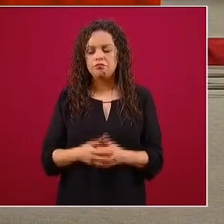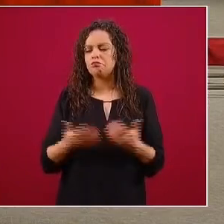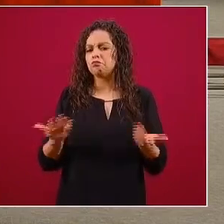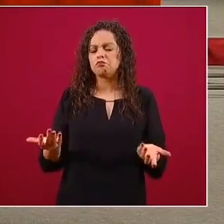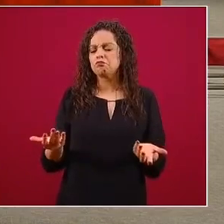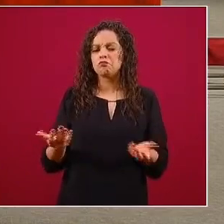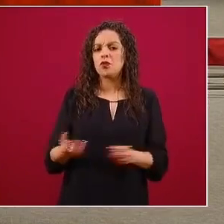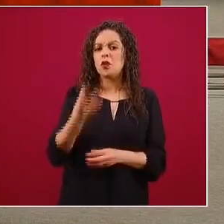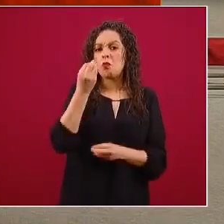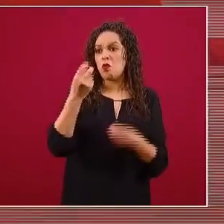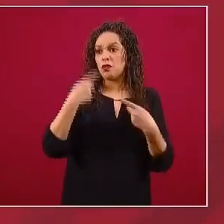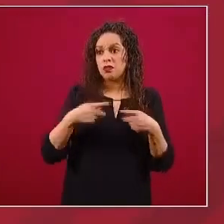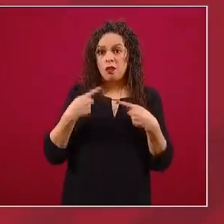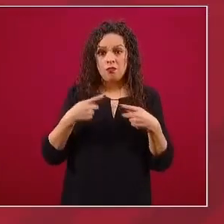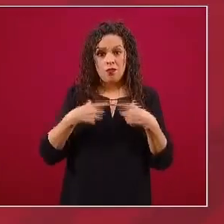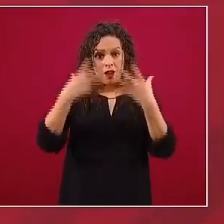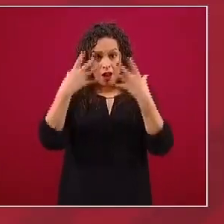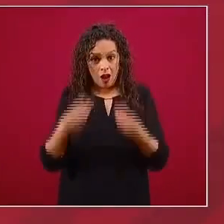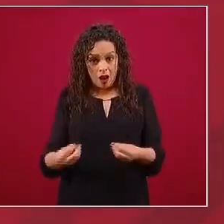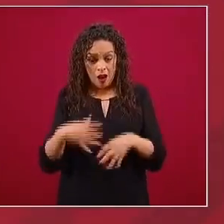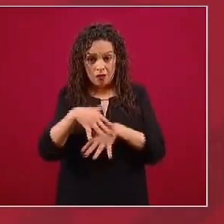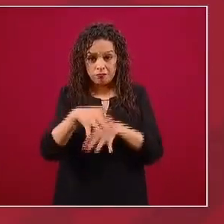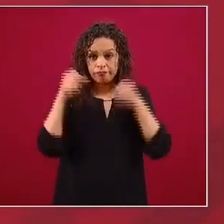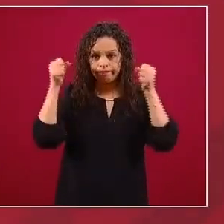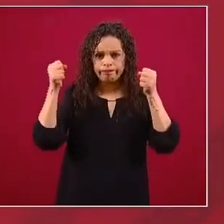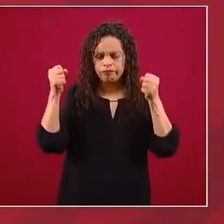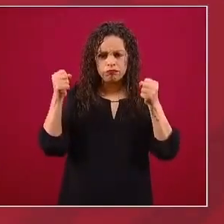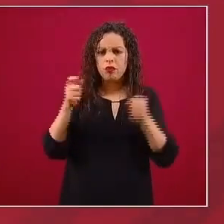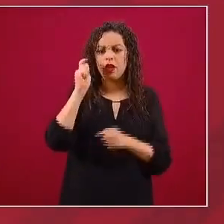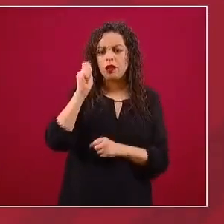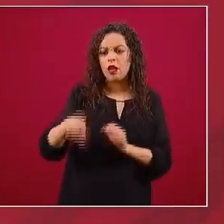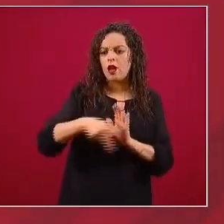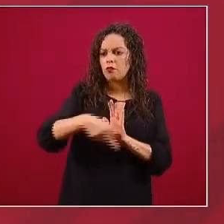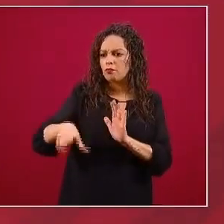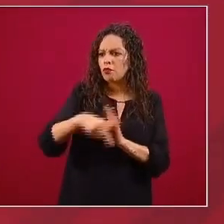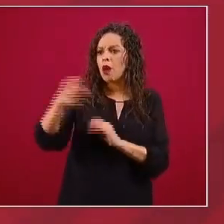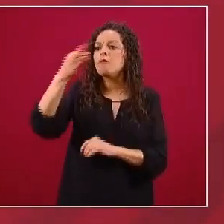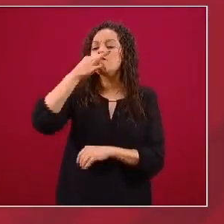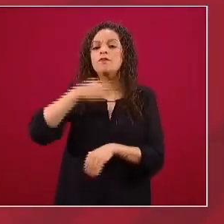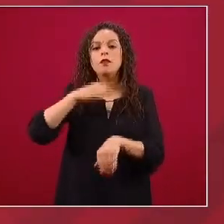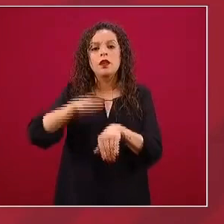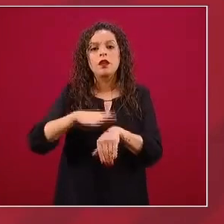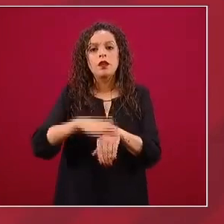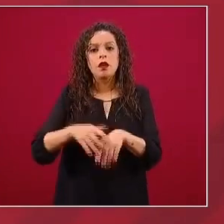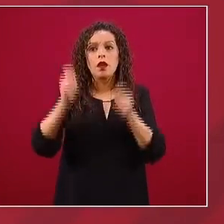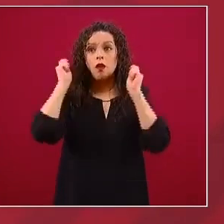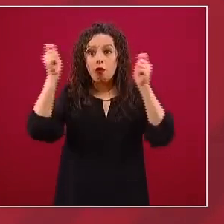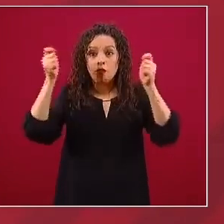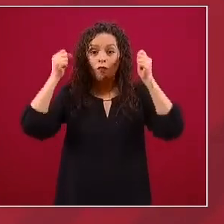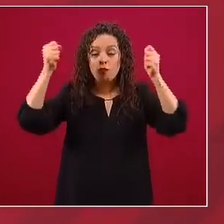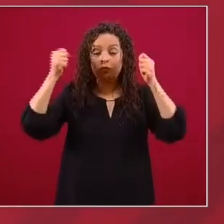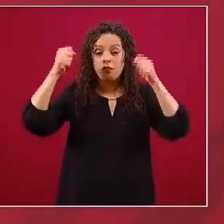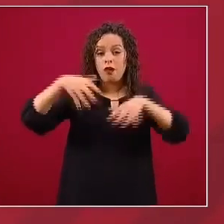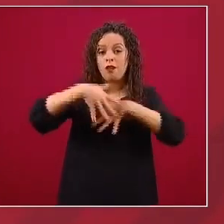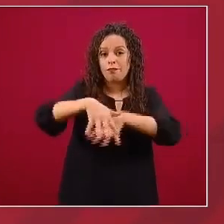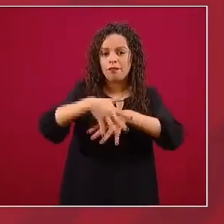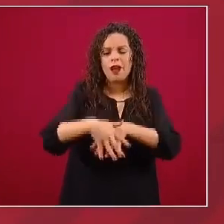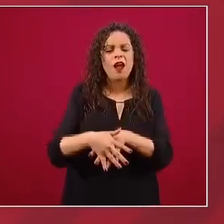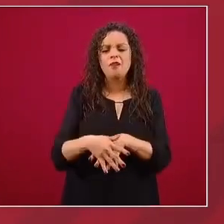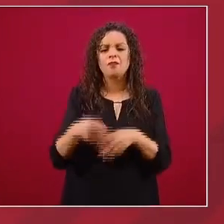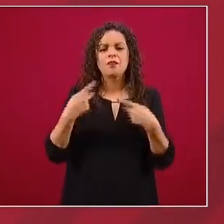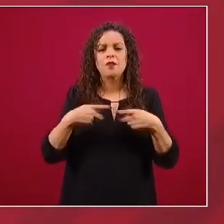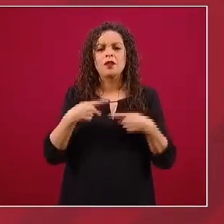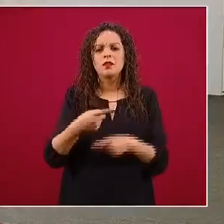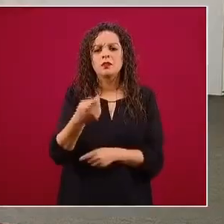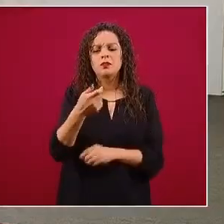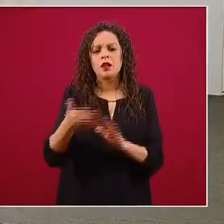Tengo entendido por un informe preliminar a través de los medios de comunicación que fueron manifestaciones muy pequeñas, incluida la que llegó